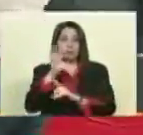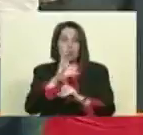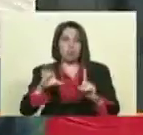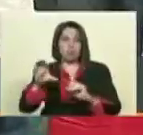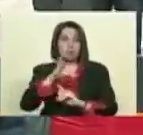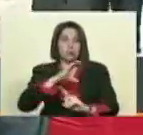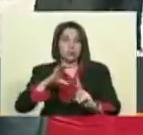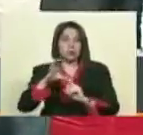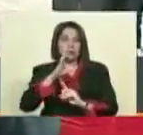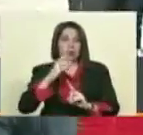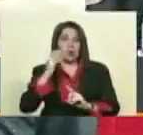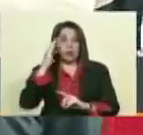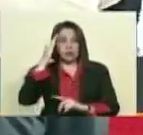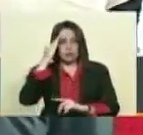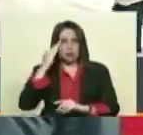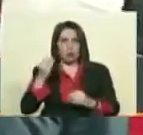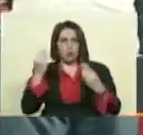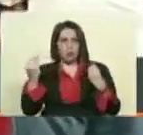Chiche, vengan para acá, por favor.